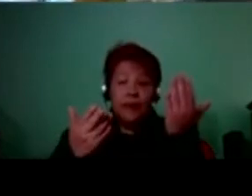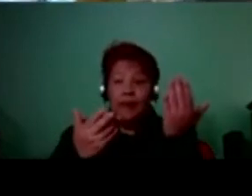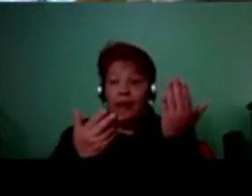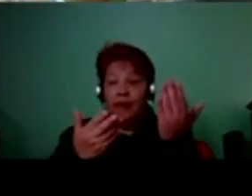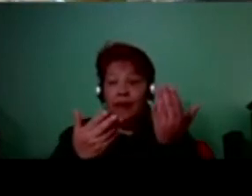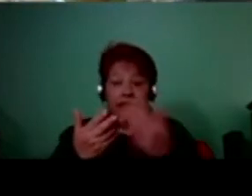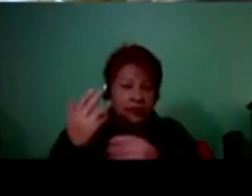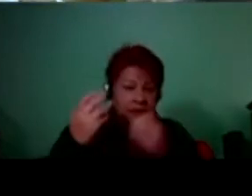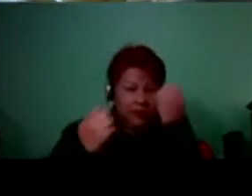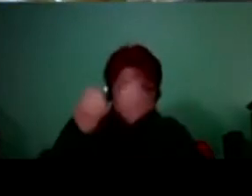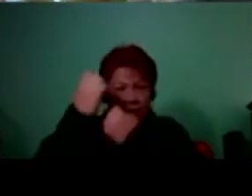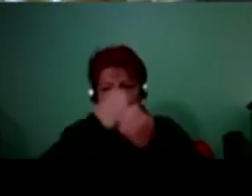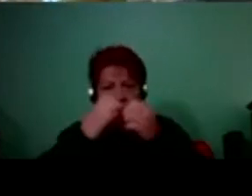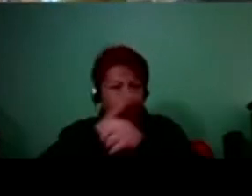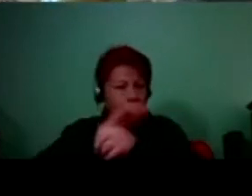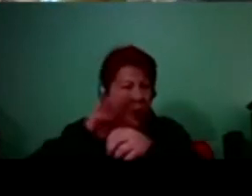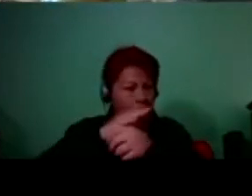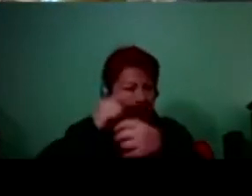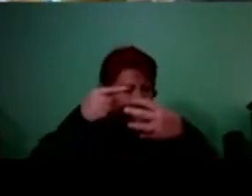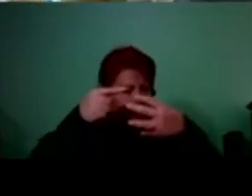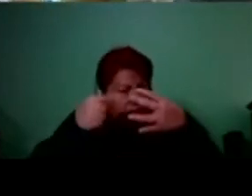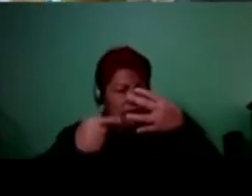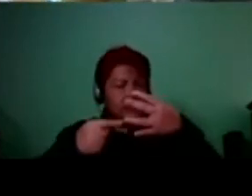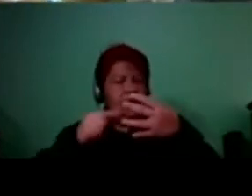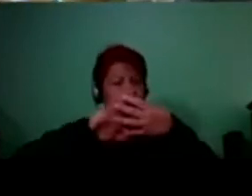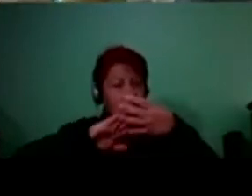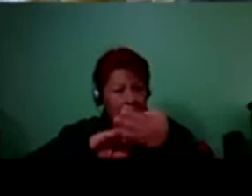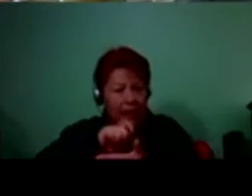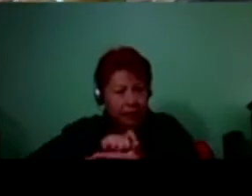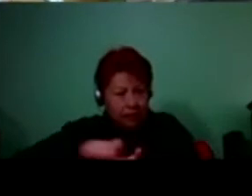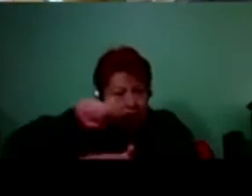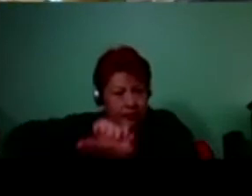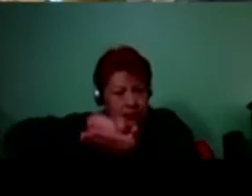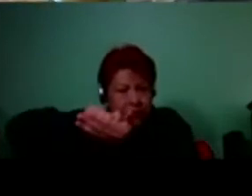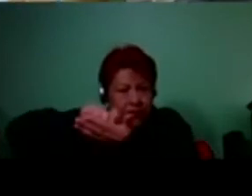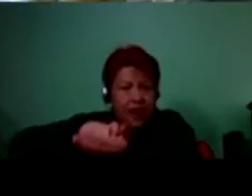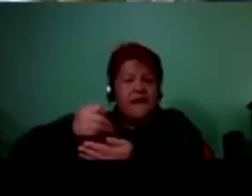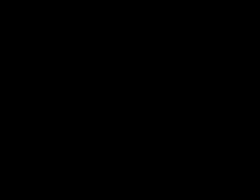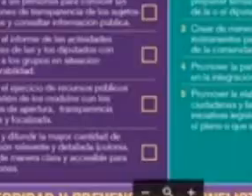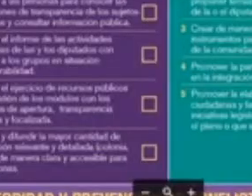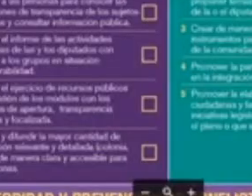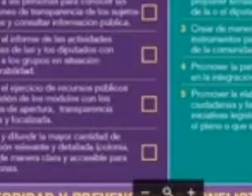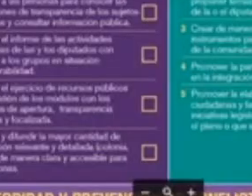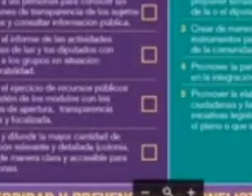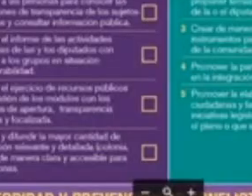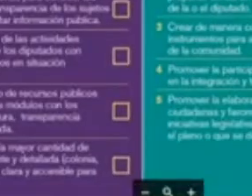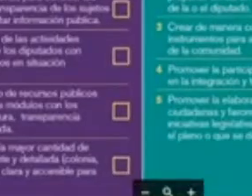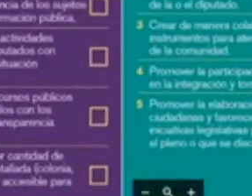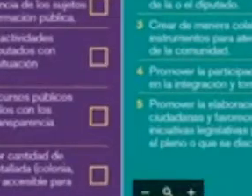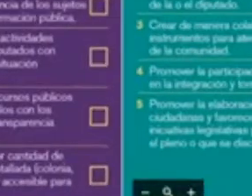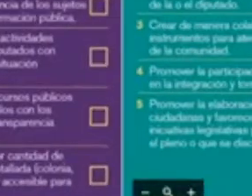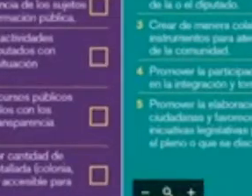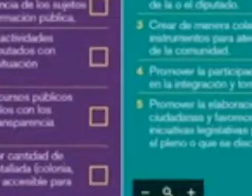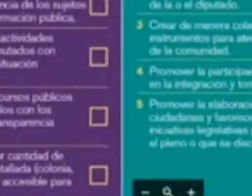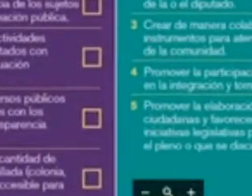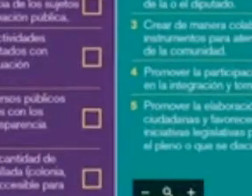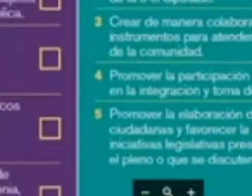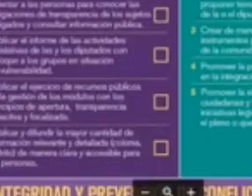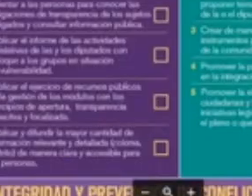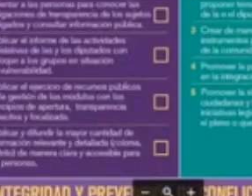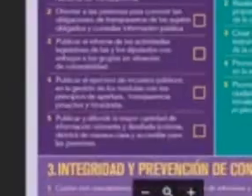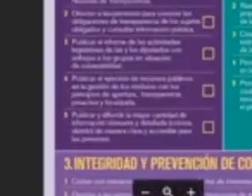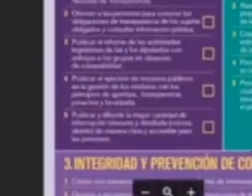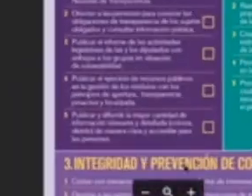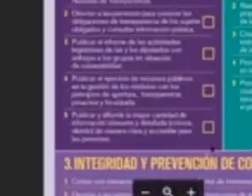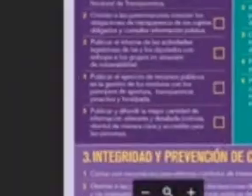una revisión de qué tanto tenemos documentado, de qué nos falta o de cómo podemos llegar a planear